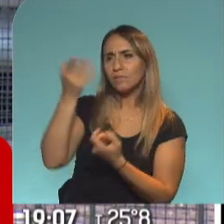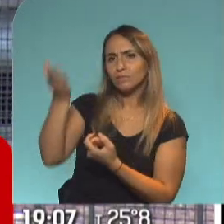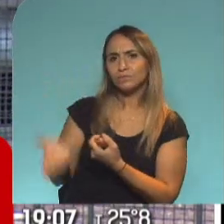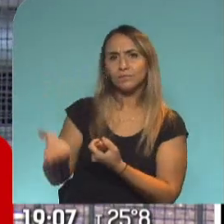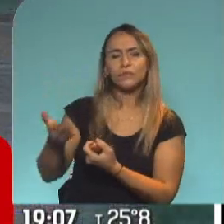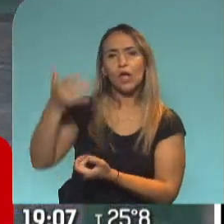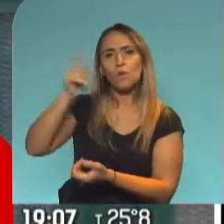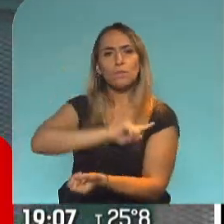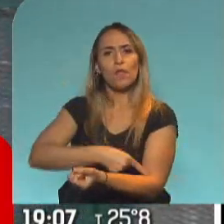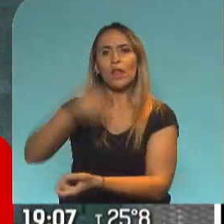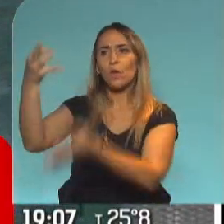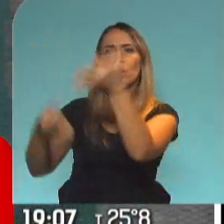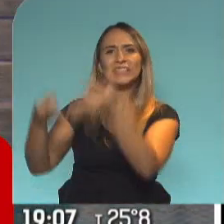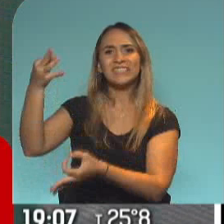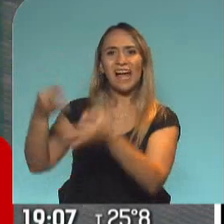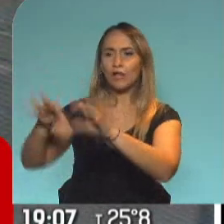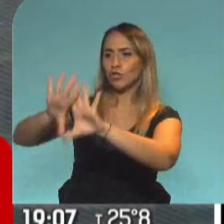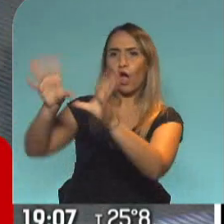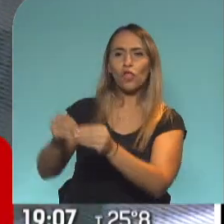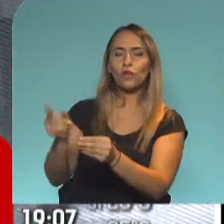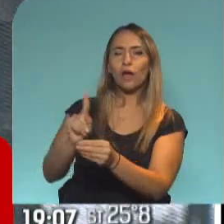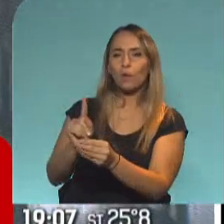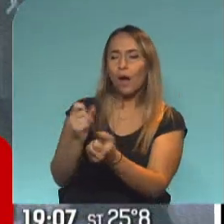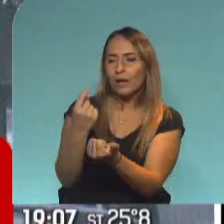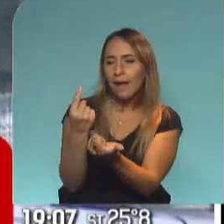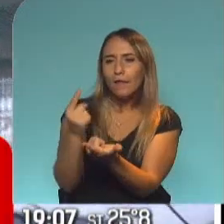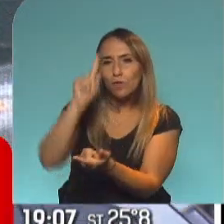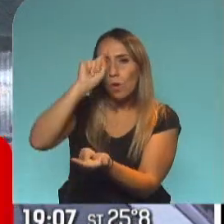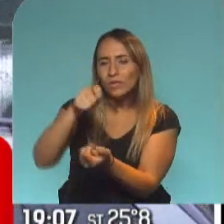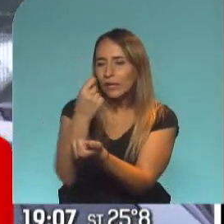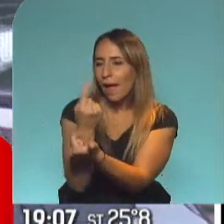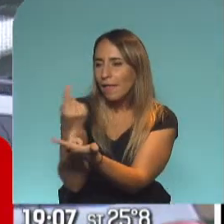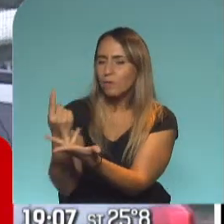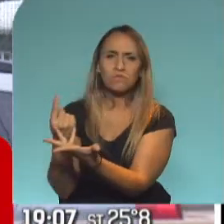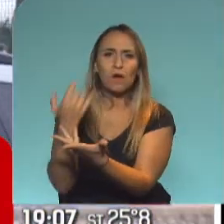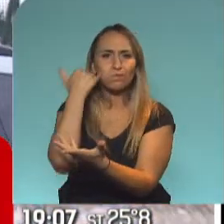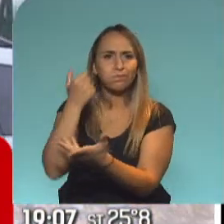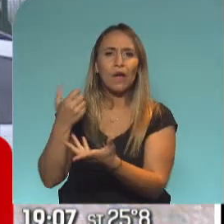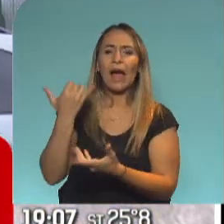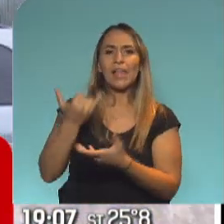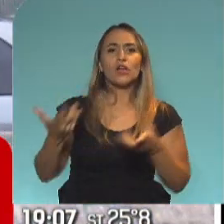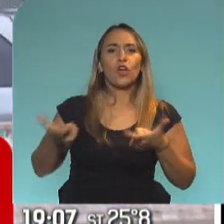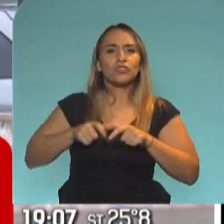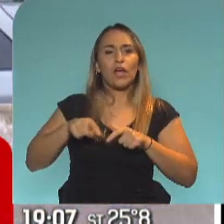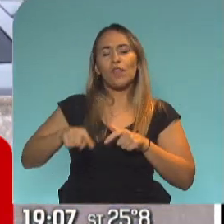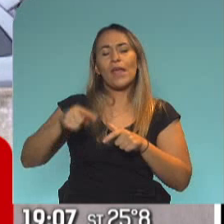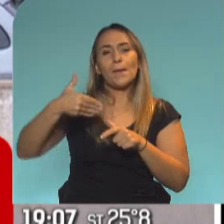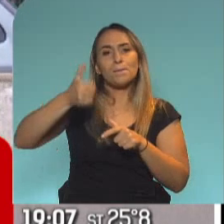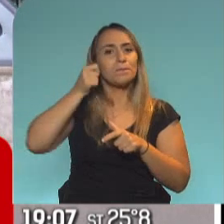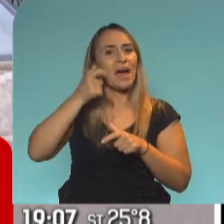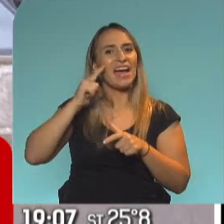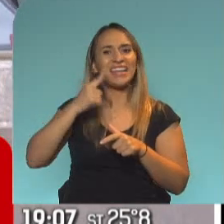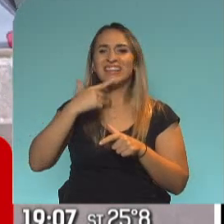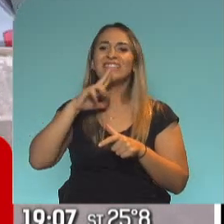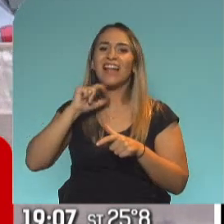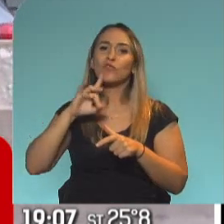un todo, no a los jueces puntualmente, porque para evaluar a los jueces ya existe el Consejo de la Magistratura. Claro. Esas son las dos, como la palabra está de